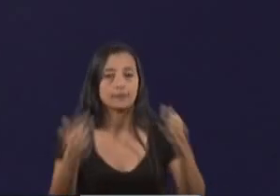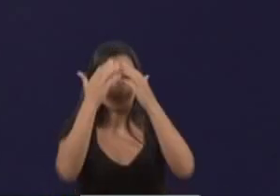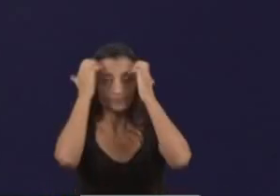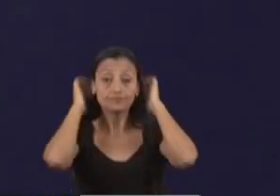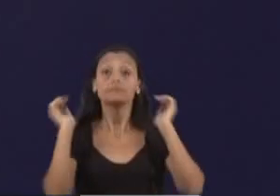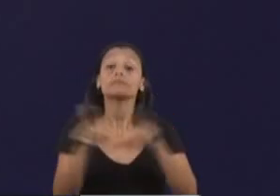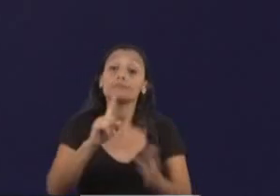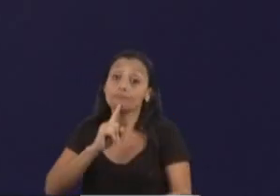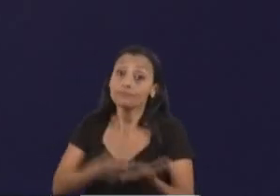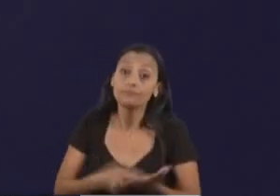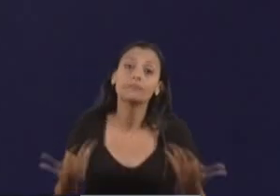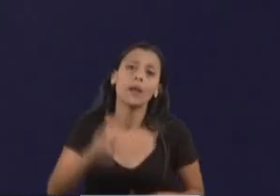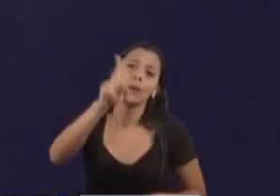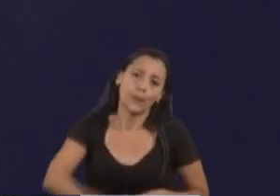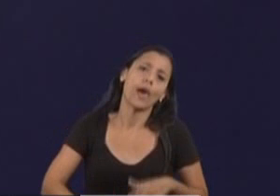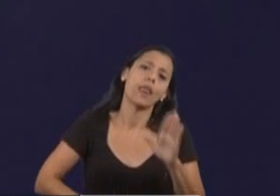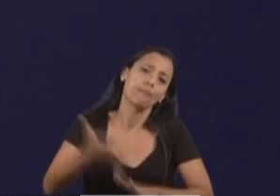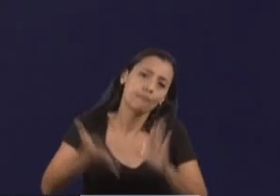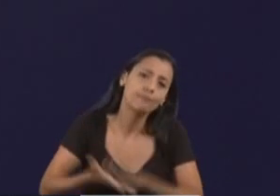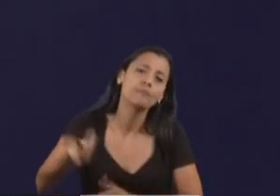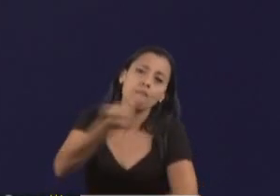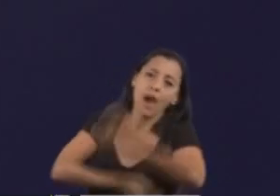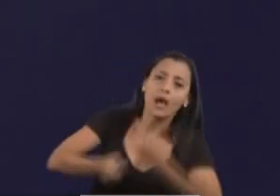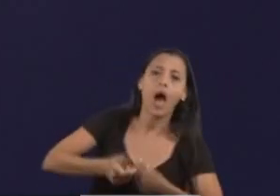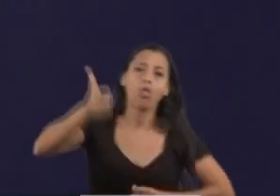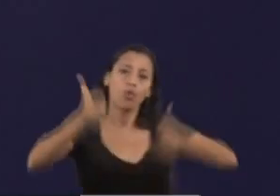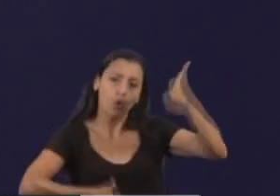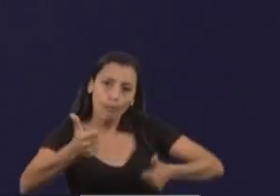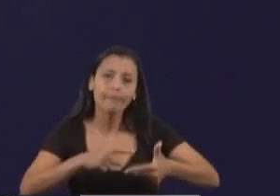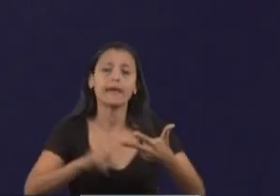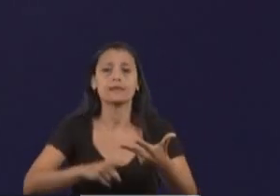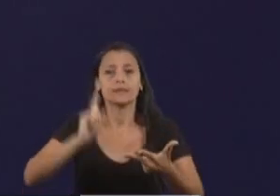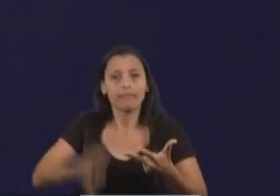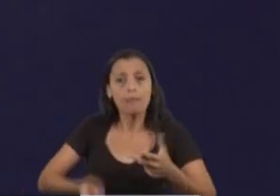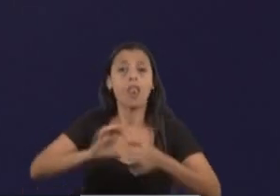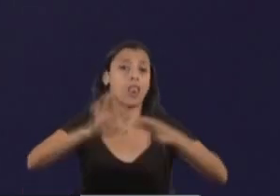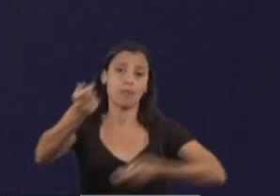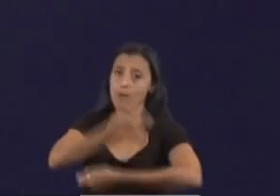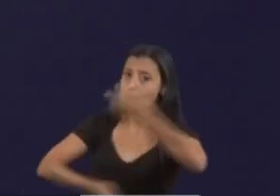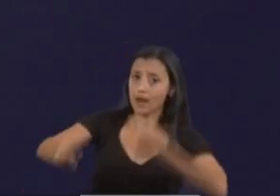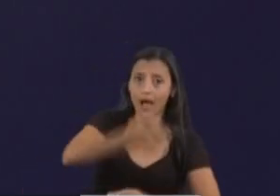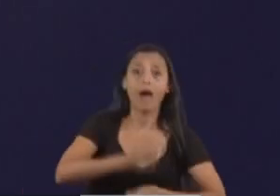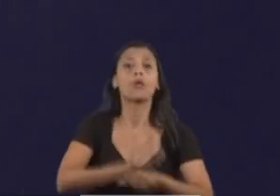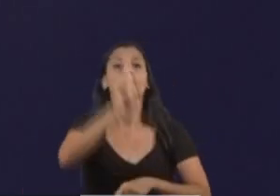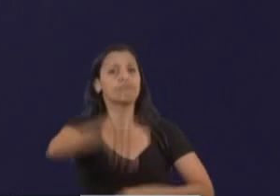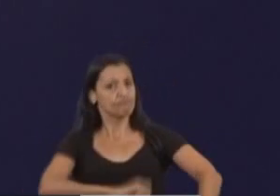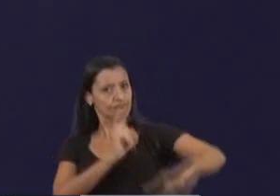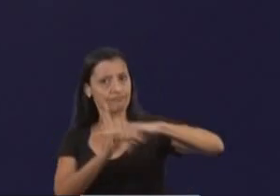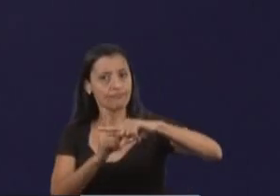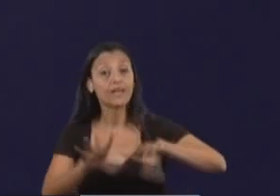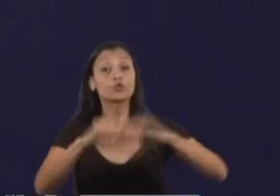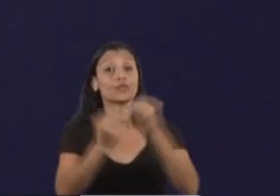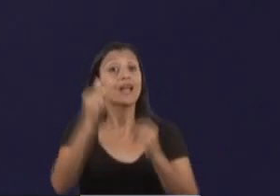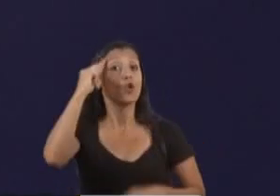Esta medida va a abrir, por supuesto, nuevos mercados, va a alentar la competencia, va a favorecer el libre mercado. Unos 92